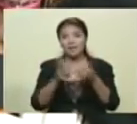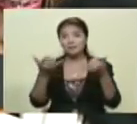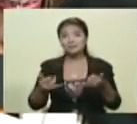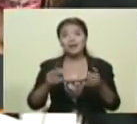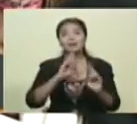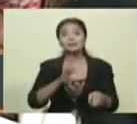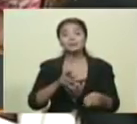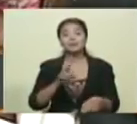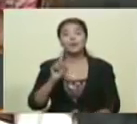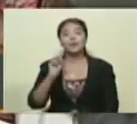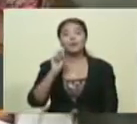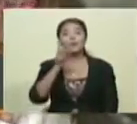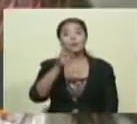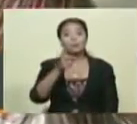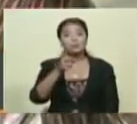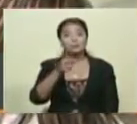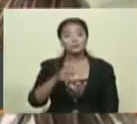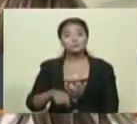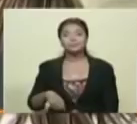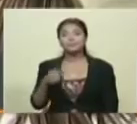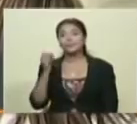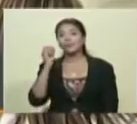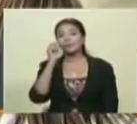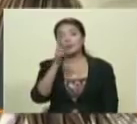3, 1, 2...